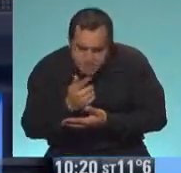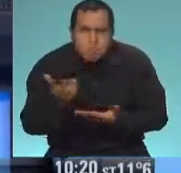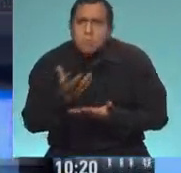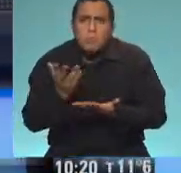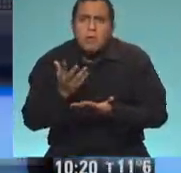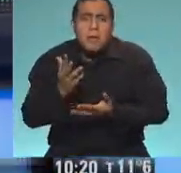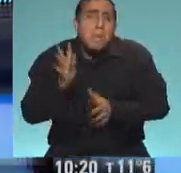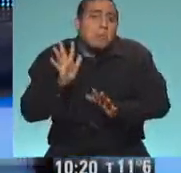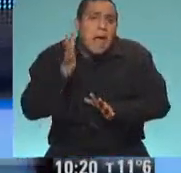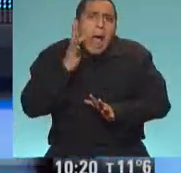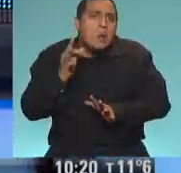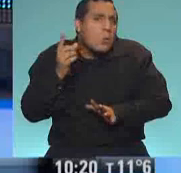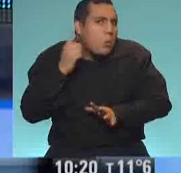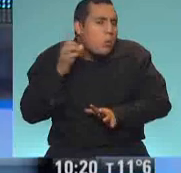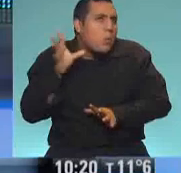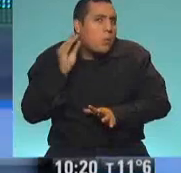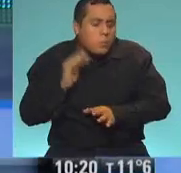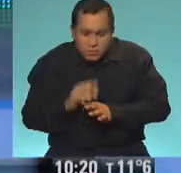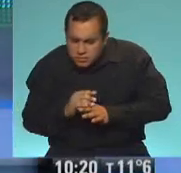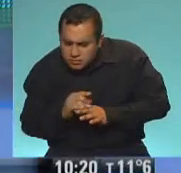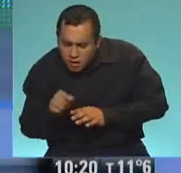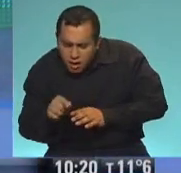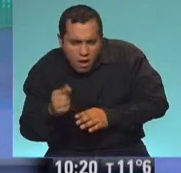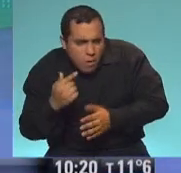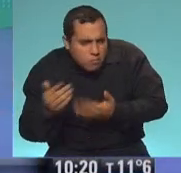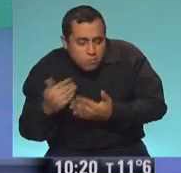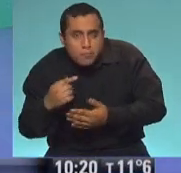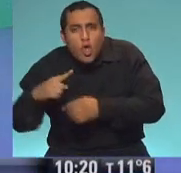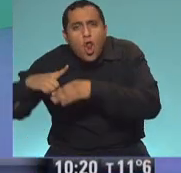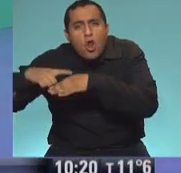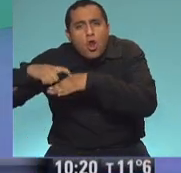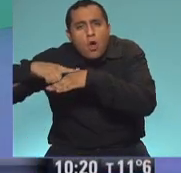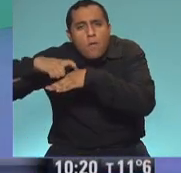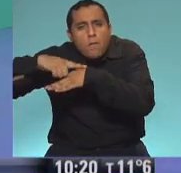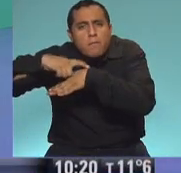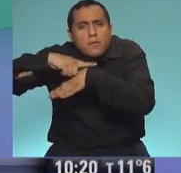oye algo. Quizás alguna conversación de las lombrices.